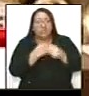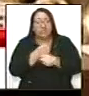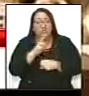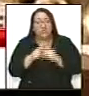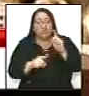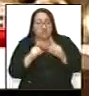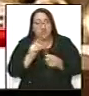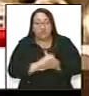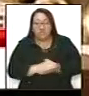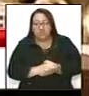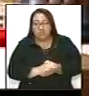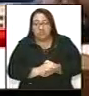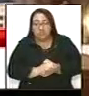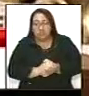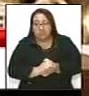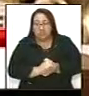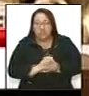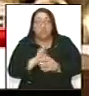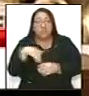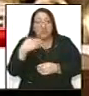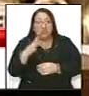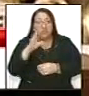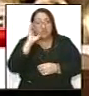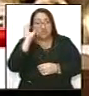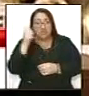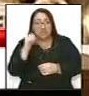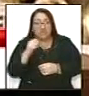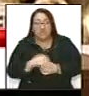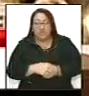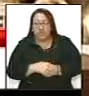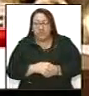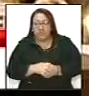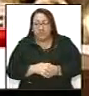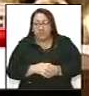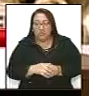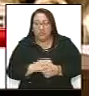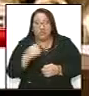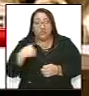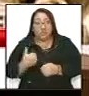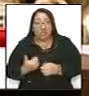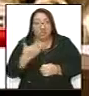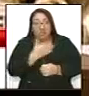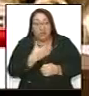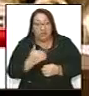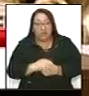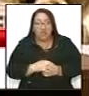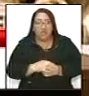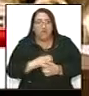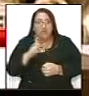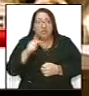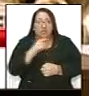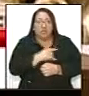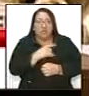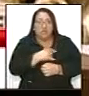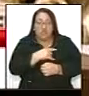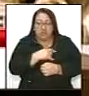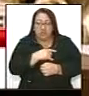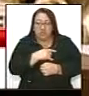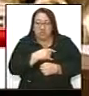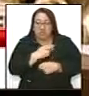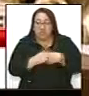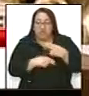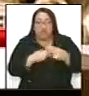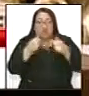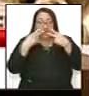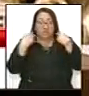2011. Después de su creación, señora presidenta, la Universidad Nacional